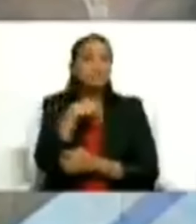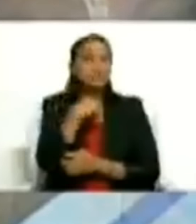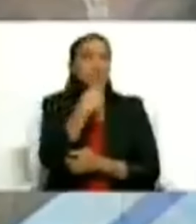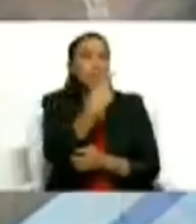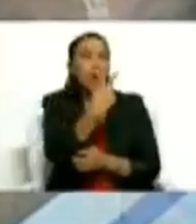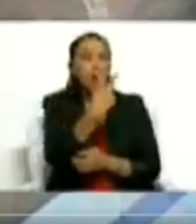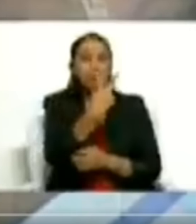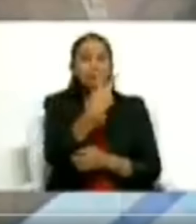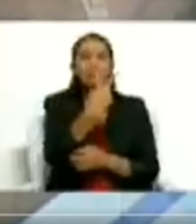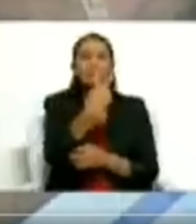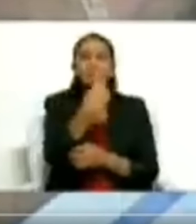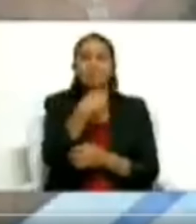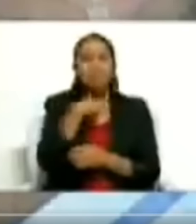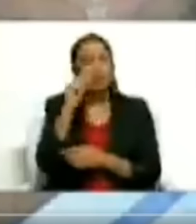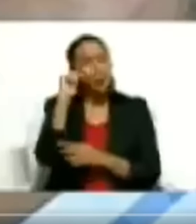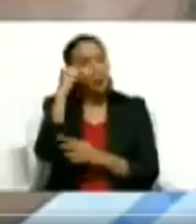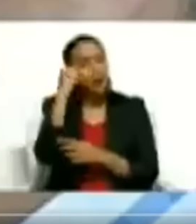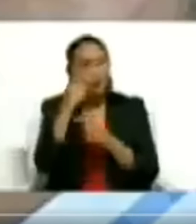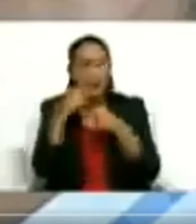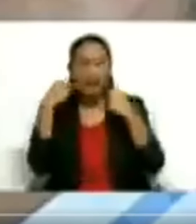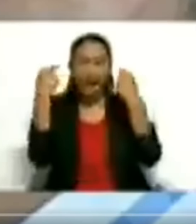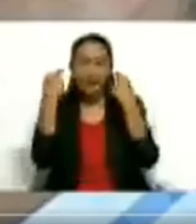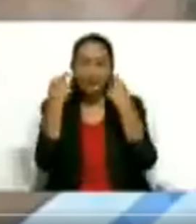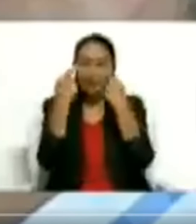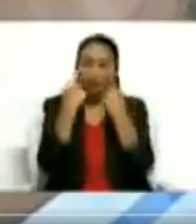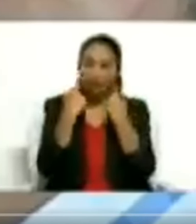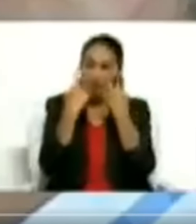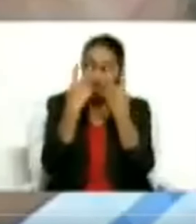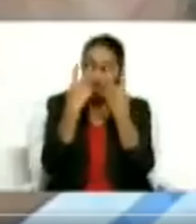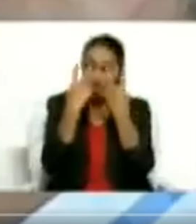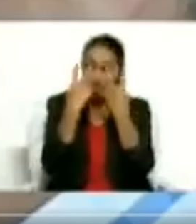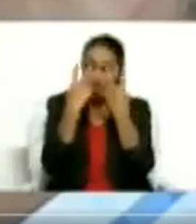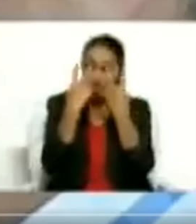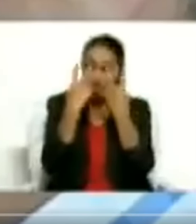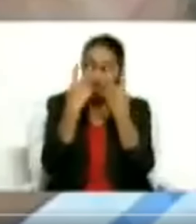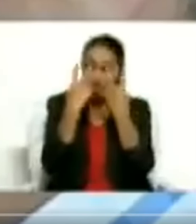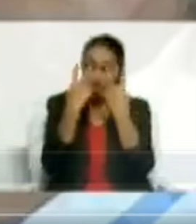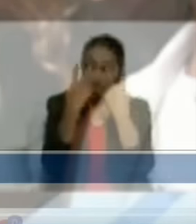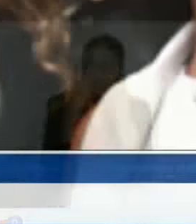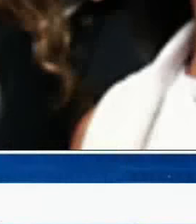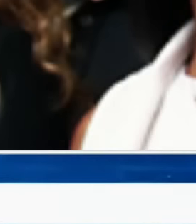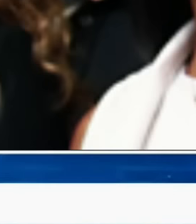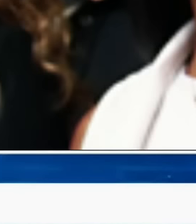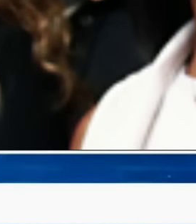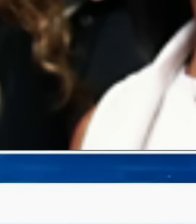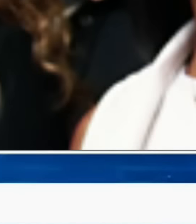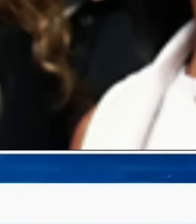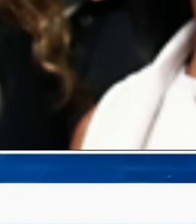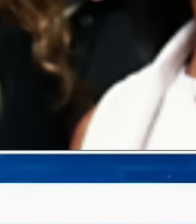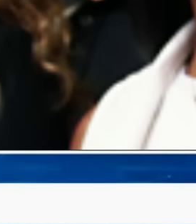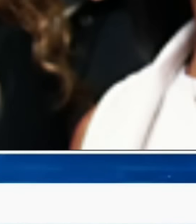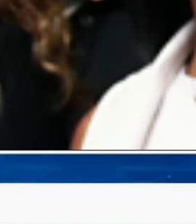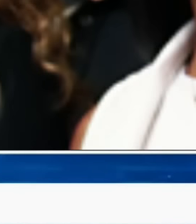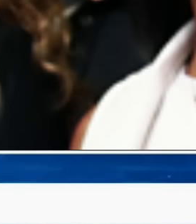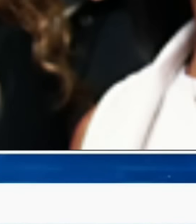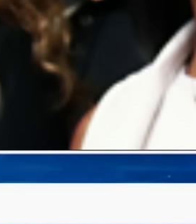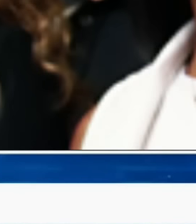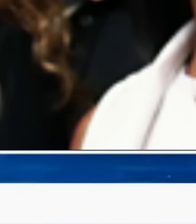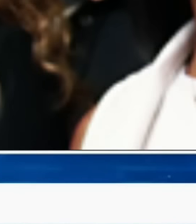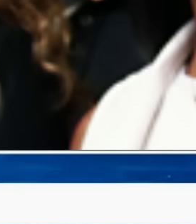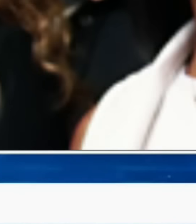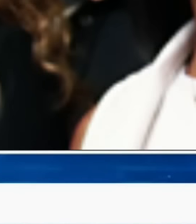en mis lágrimas, en mi corazón. Bien. Yo no voy a entrar a calificar los sentimientos de